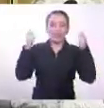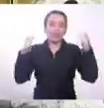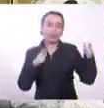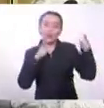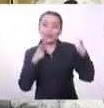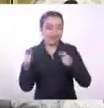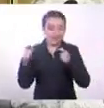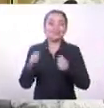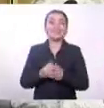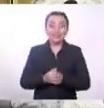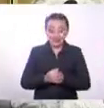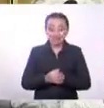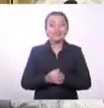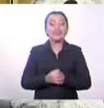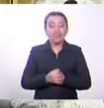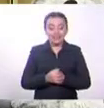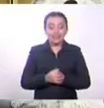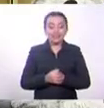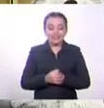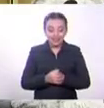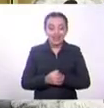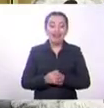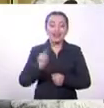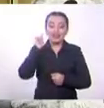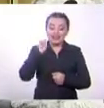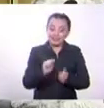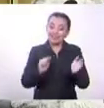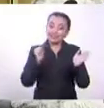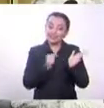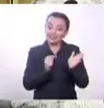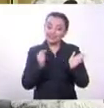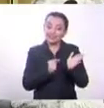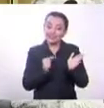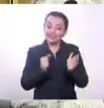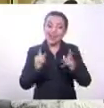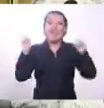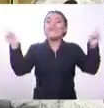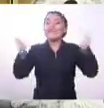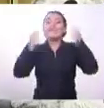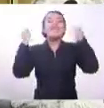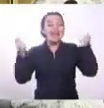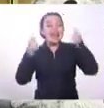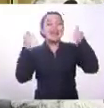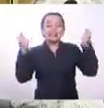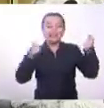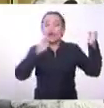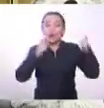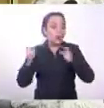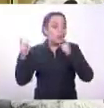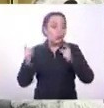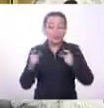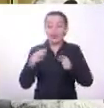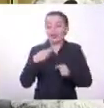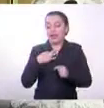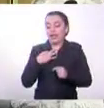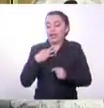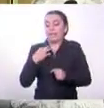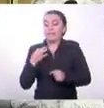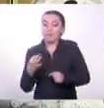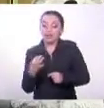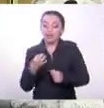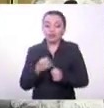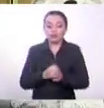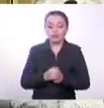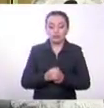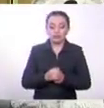que el mensaje que nos querían dar era una fiesta de cumpleaños o una invitación. Porque yo traía el dibujo